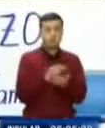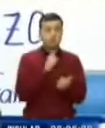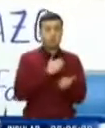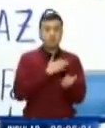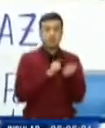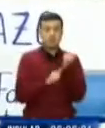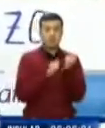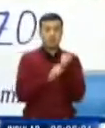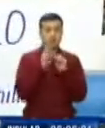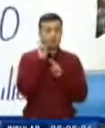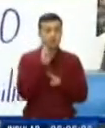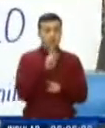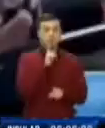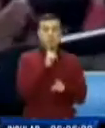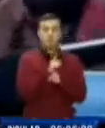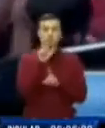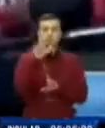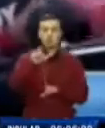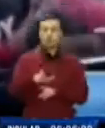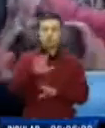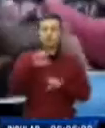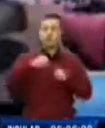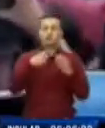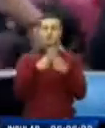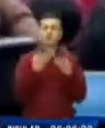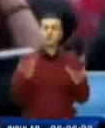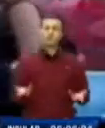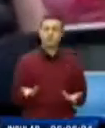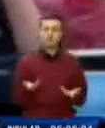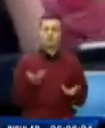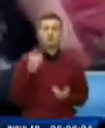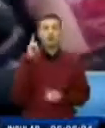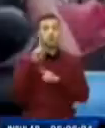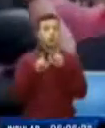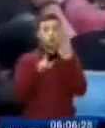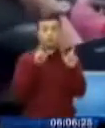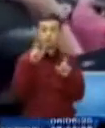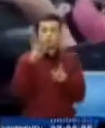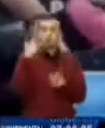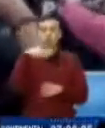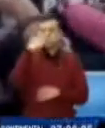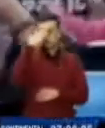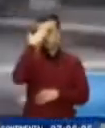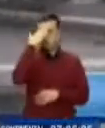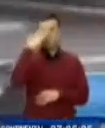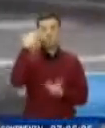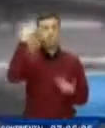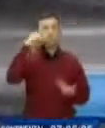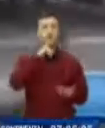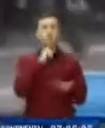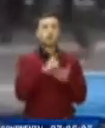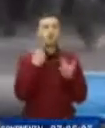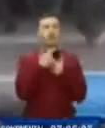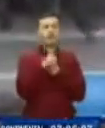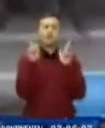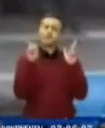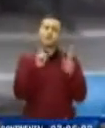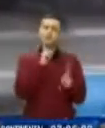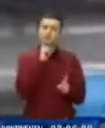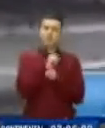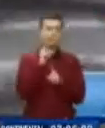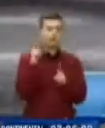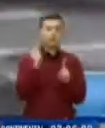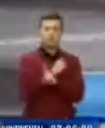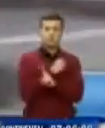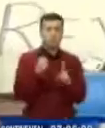da cuenta de lo que ha pasado, él estuvo detenido. Cuestionan además que hubo gente pública conocida en el ámbito político que están libres y que también